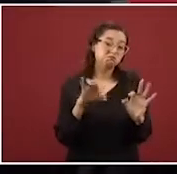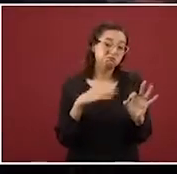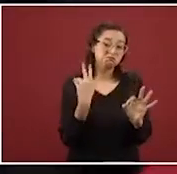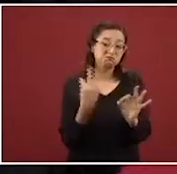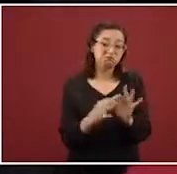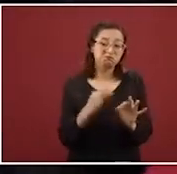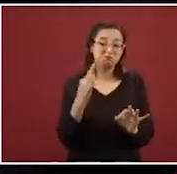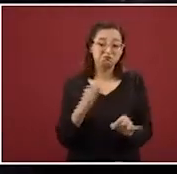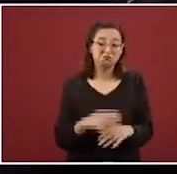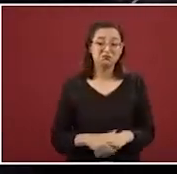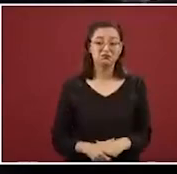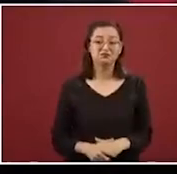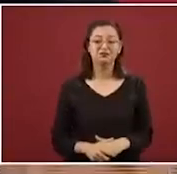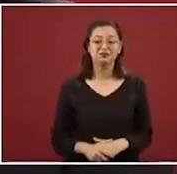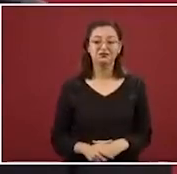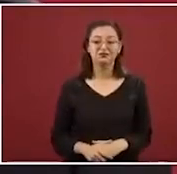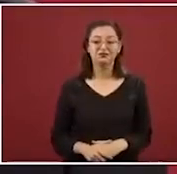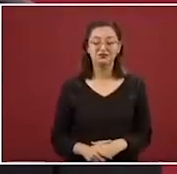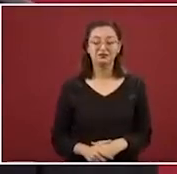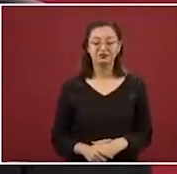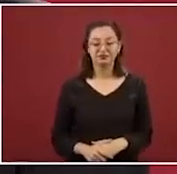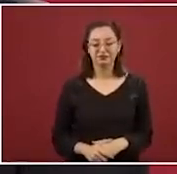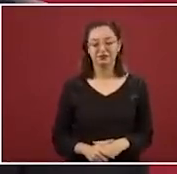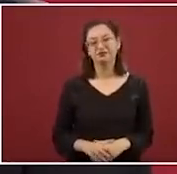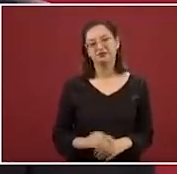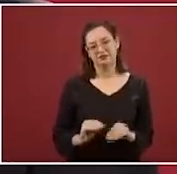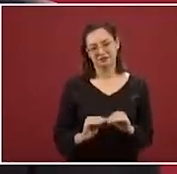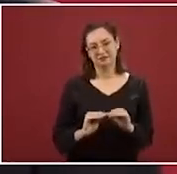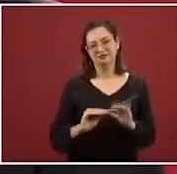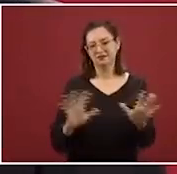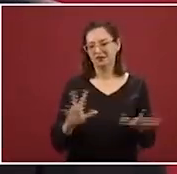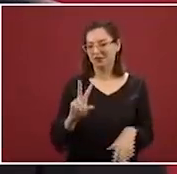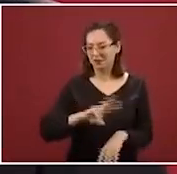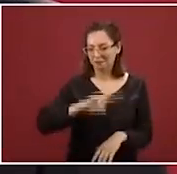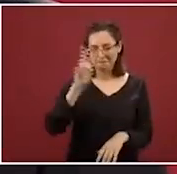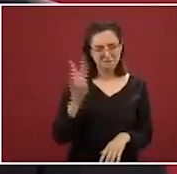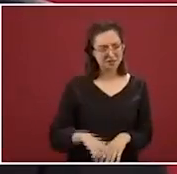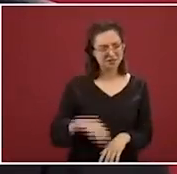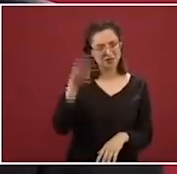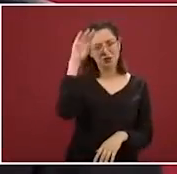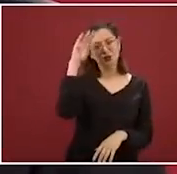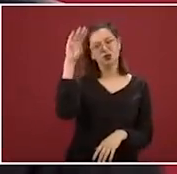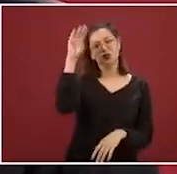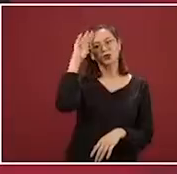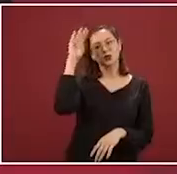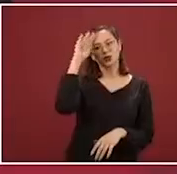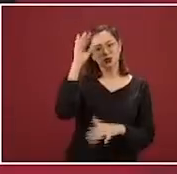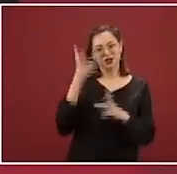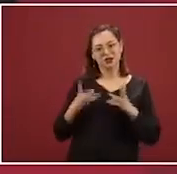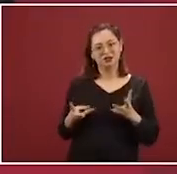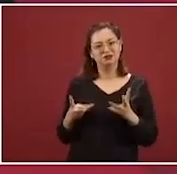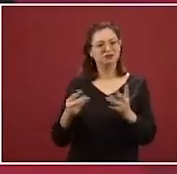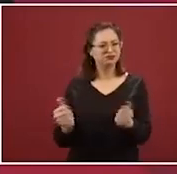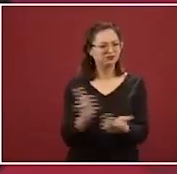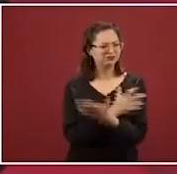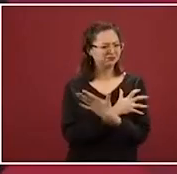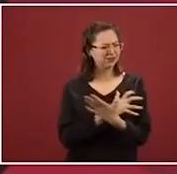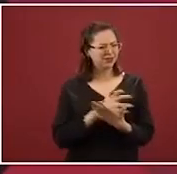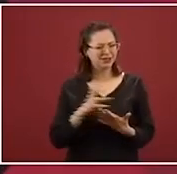Claro, es un exceso, es un gasto